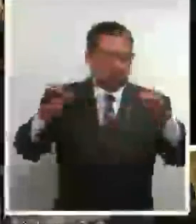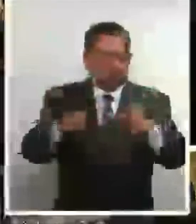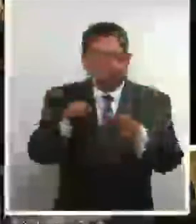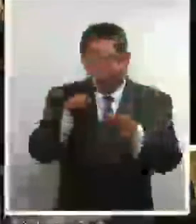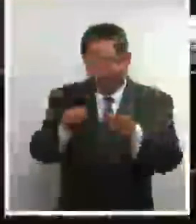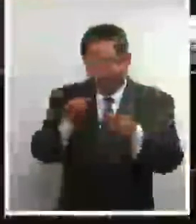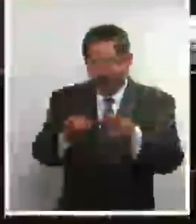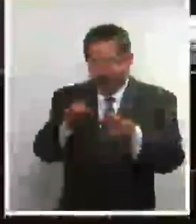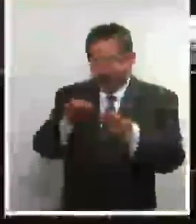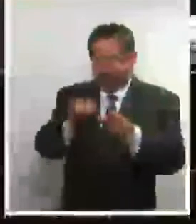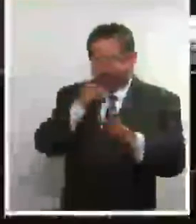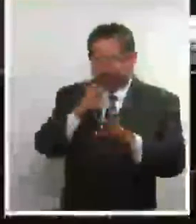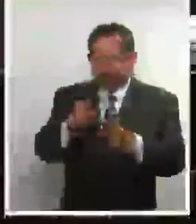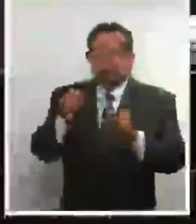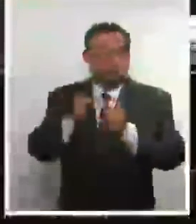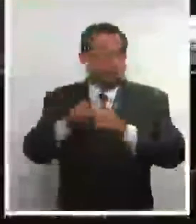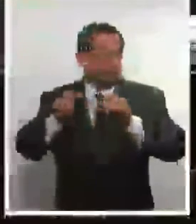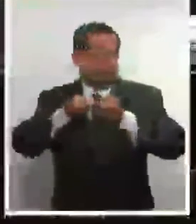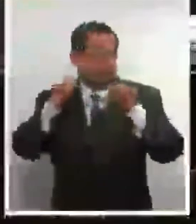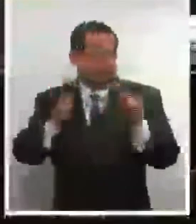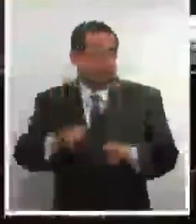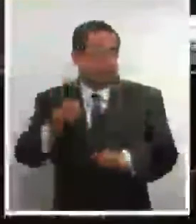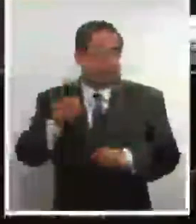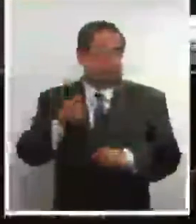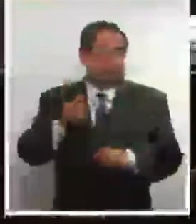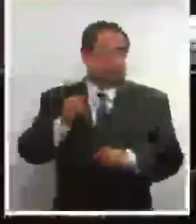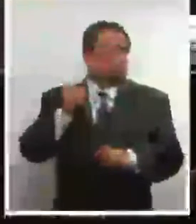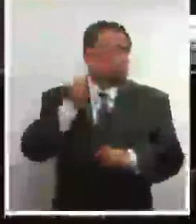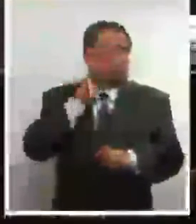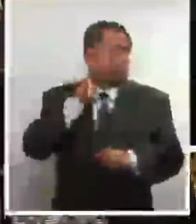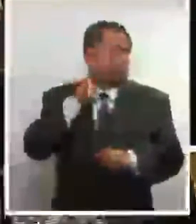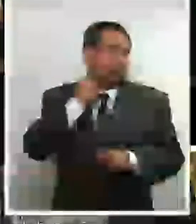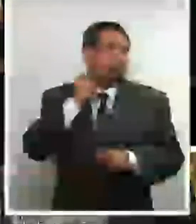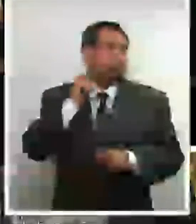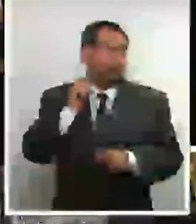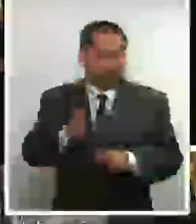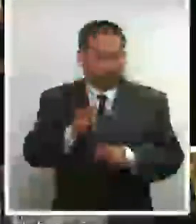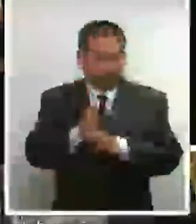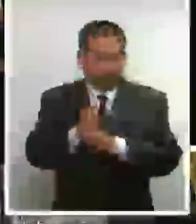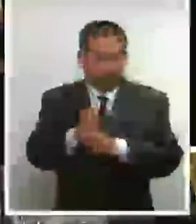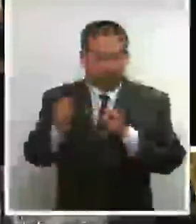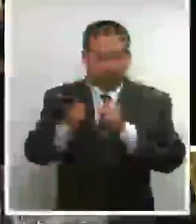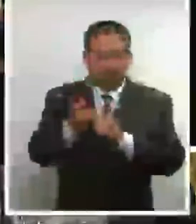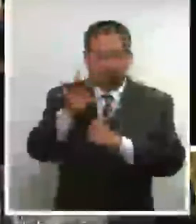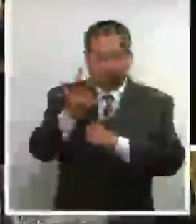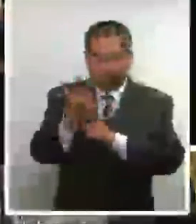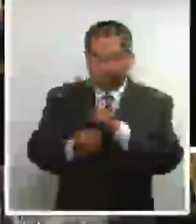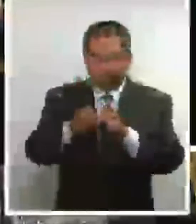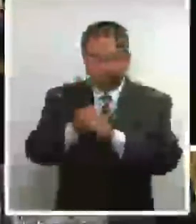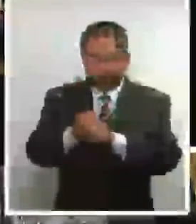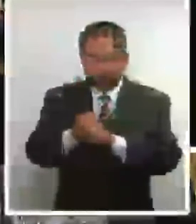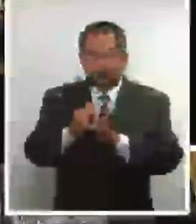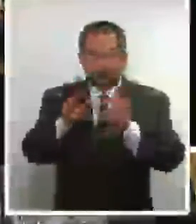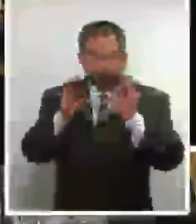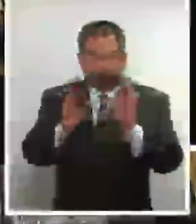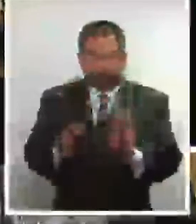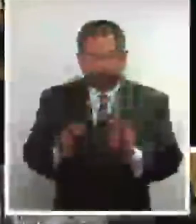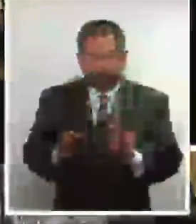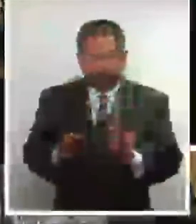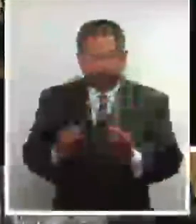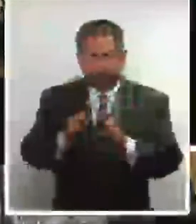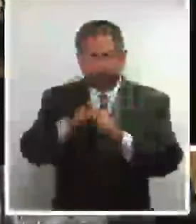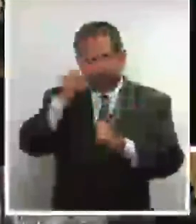justamente ahí se diga contar con título profesional de licenciado en Derecho por 5 años o 5 años